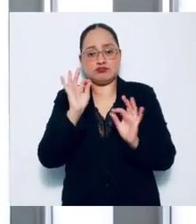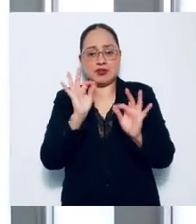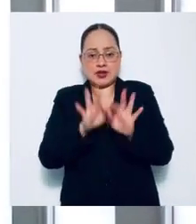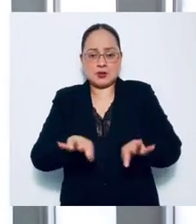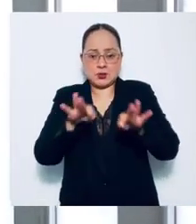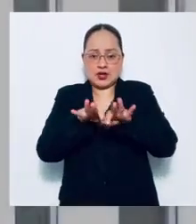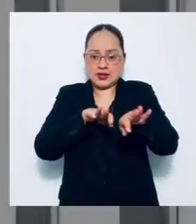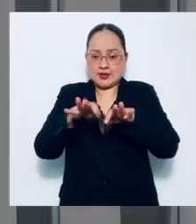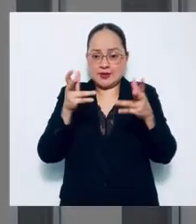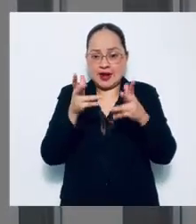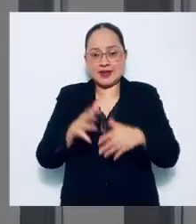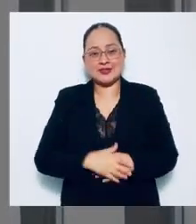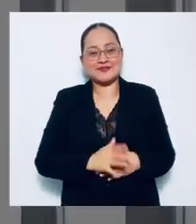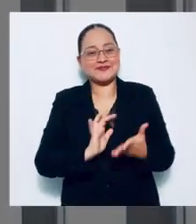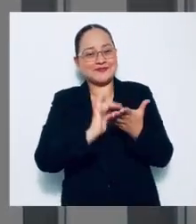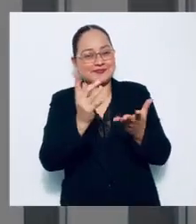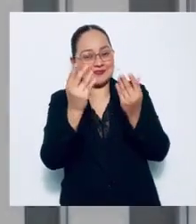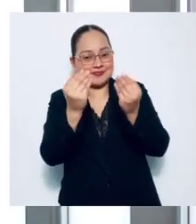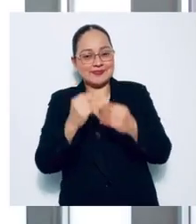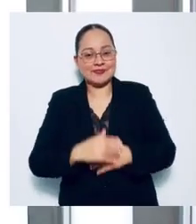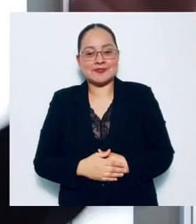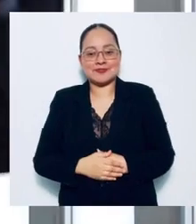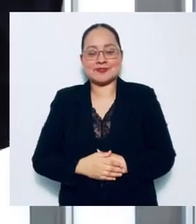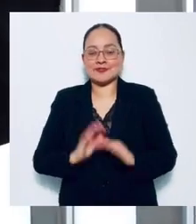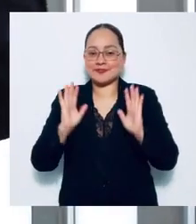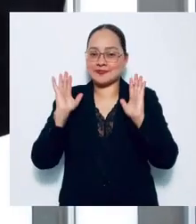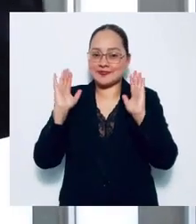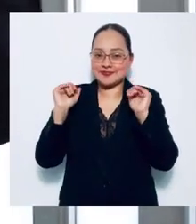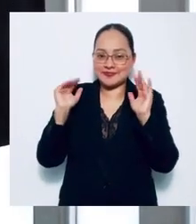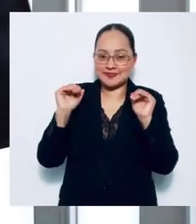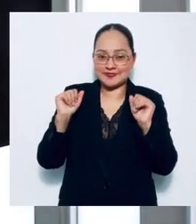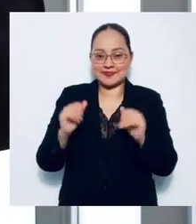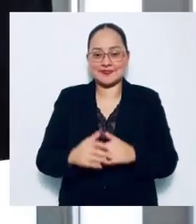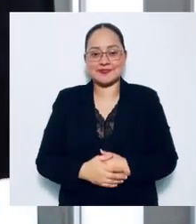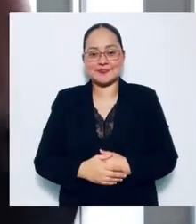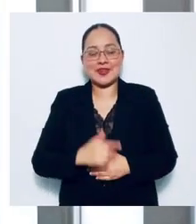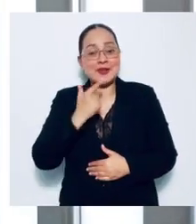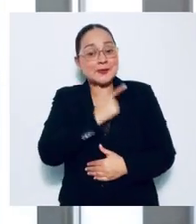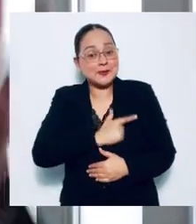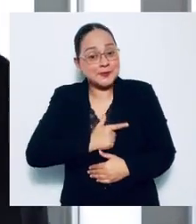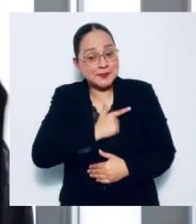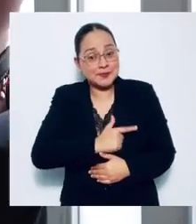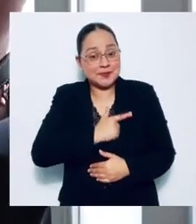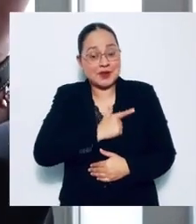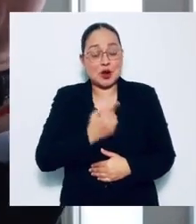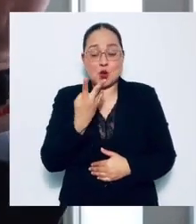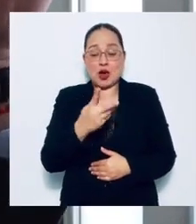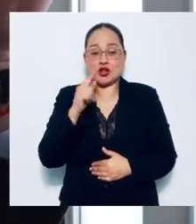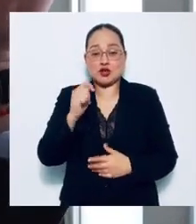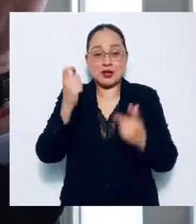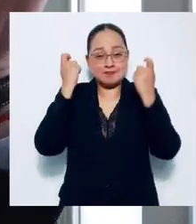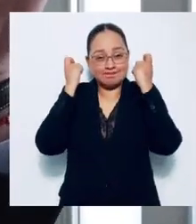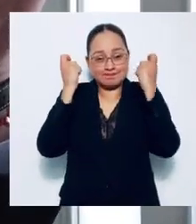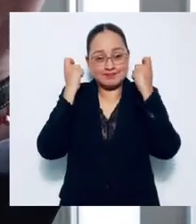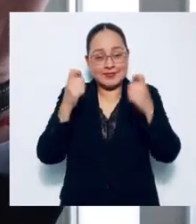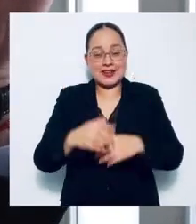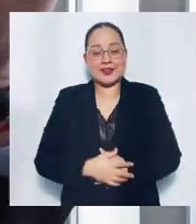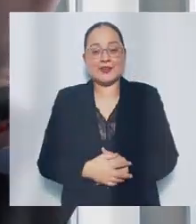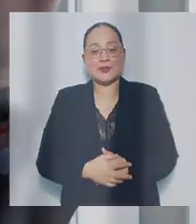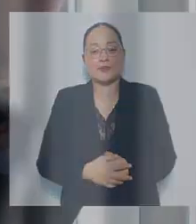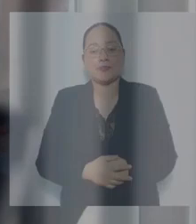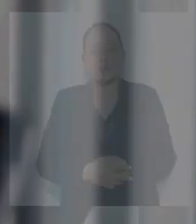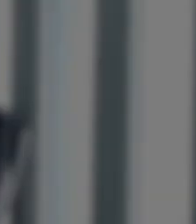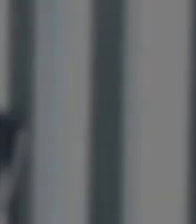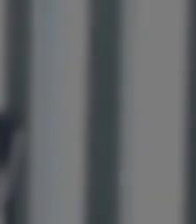respecto. Muchas gracias. Adiós. Mucho gusto. Que viva la Cuarta Transformación.